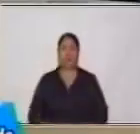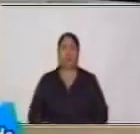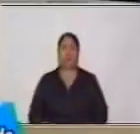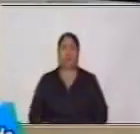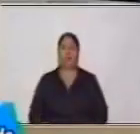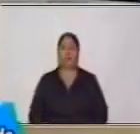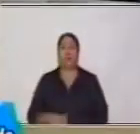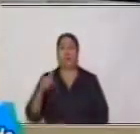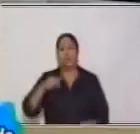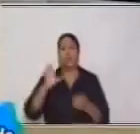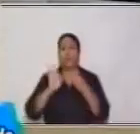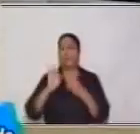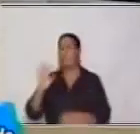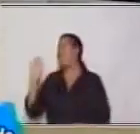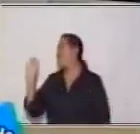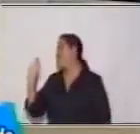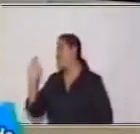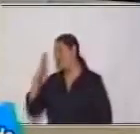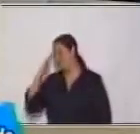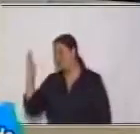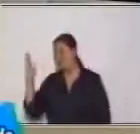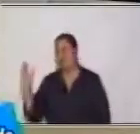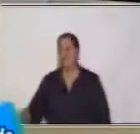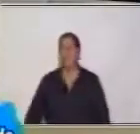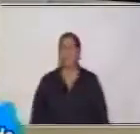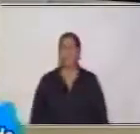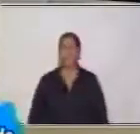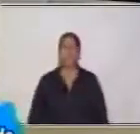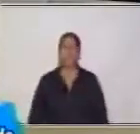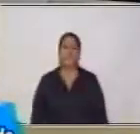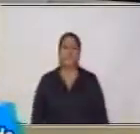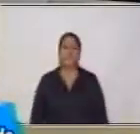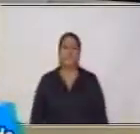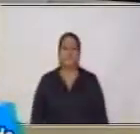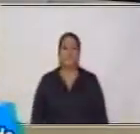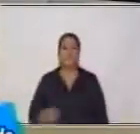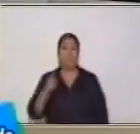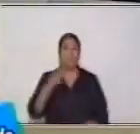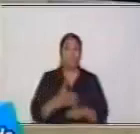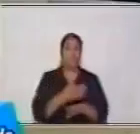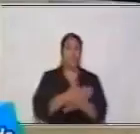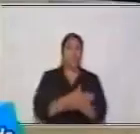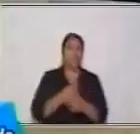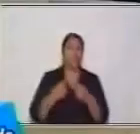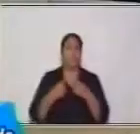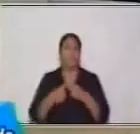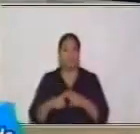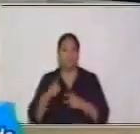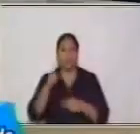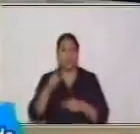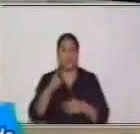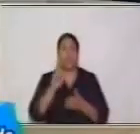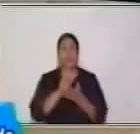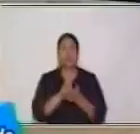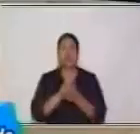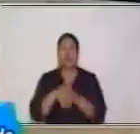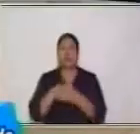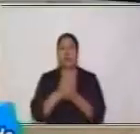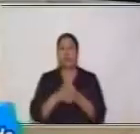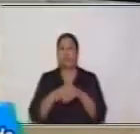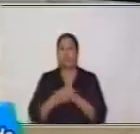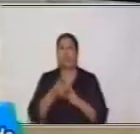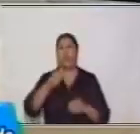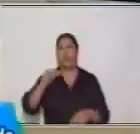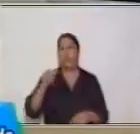la interpretación a Ruth. Gracias, Ruth. Buenas tardes. Gracias. Antes de empezar, te recomiendo que puedas lavar tus manos con agua y